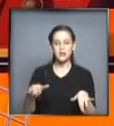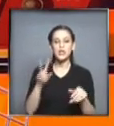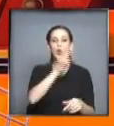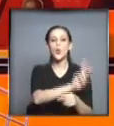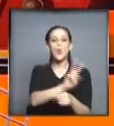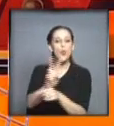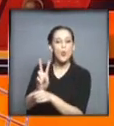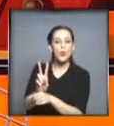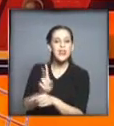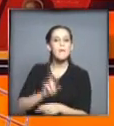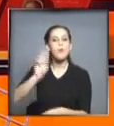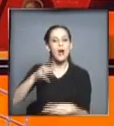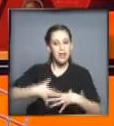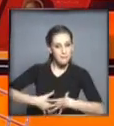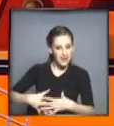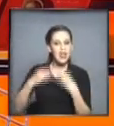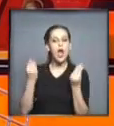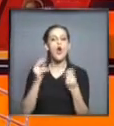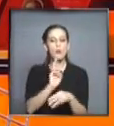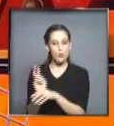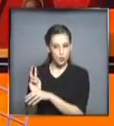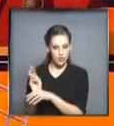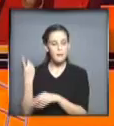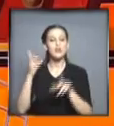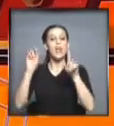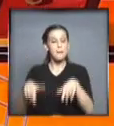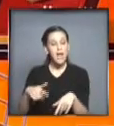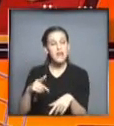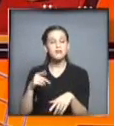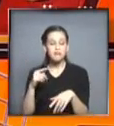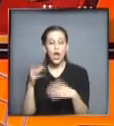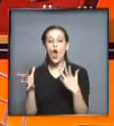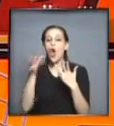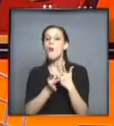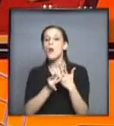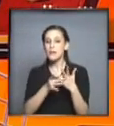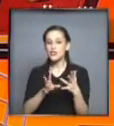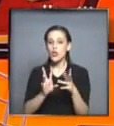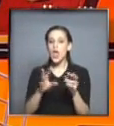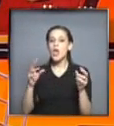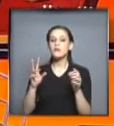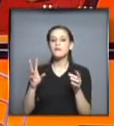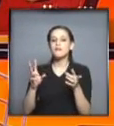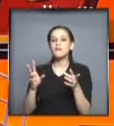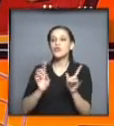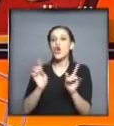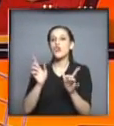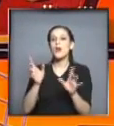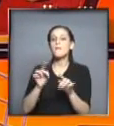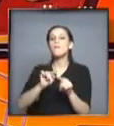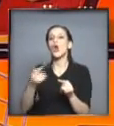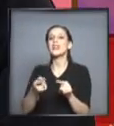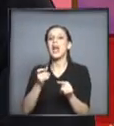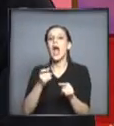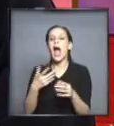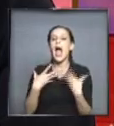cuidado de una mujer embarazada. Pero como meterse también por ese lado está muy bueno, más allá de hacer política partidaria, porque